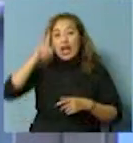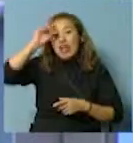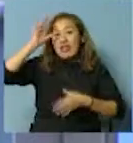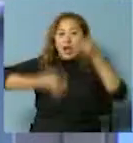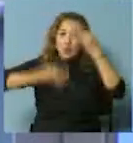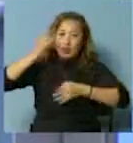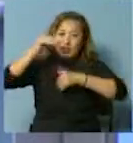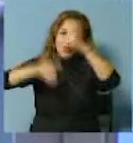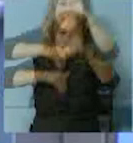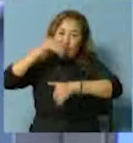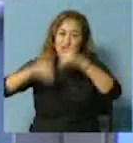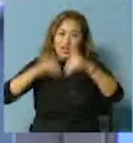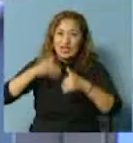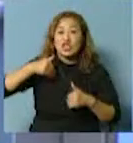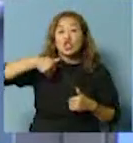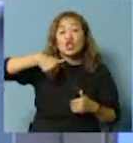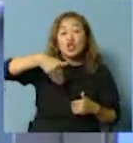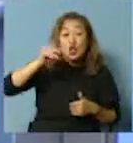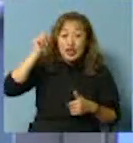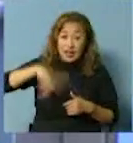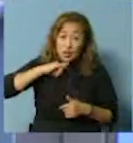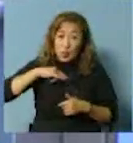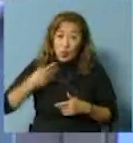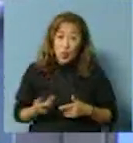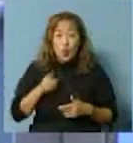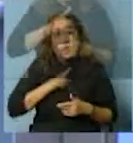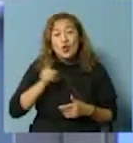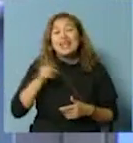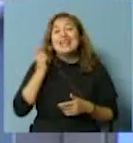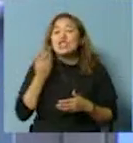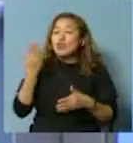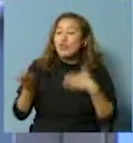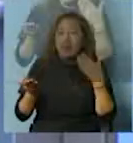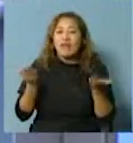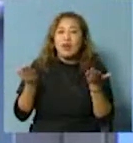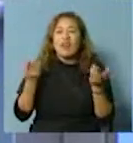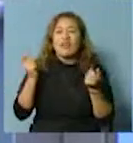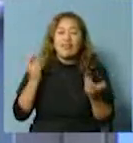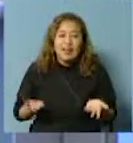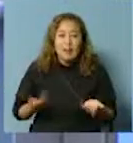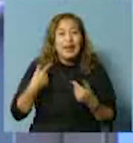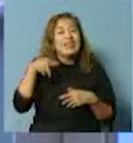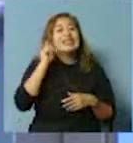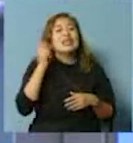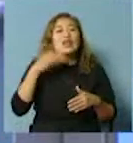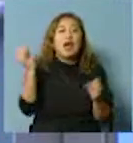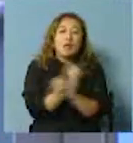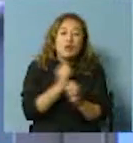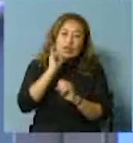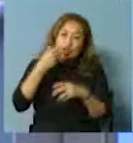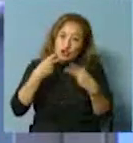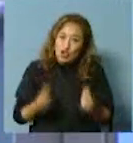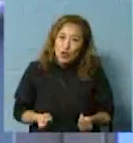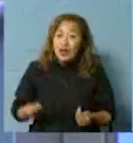electoral el tribunal provincial electoral que es quien evalúa todas las presentaciones impresiones no creo